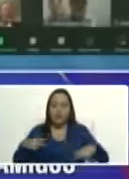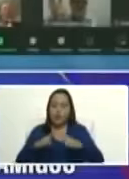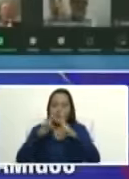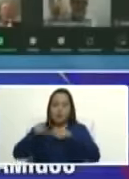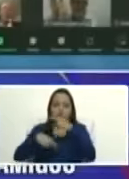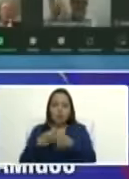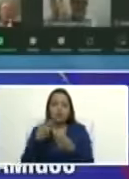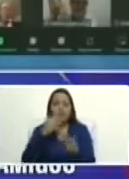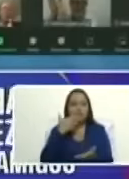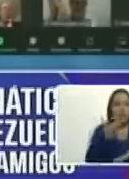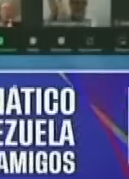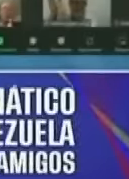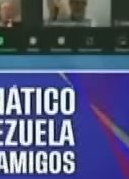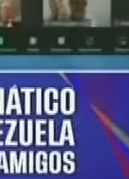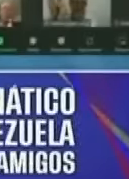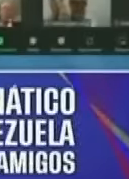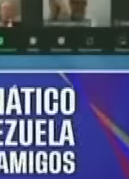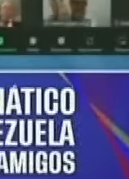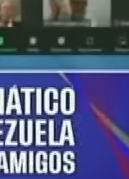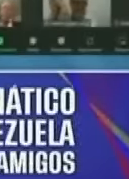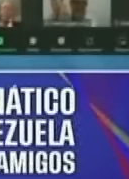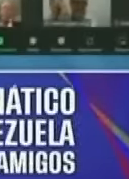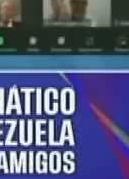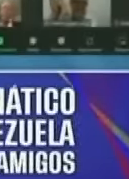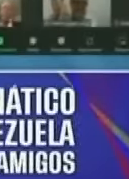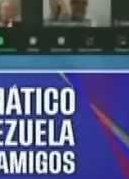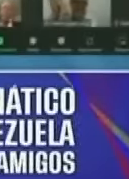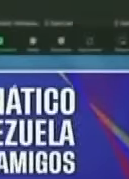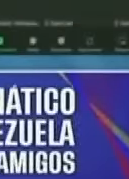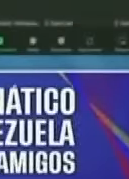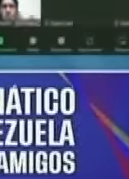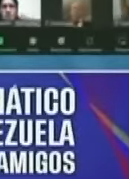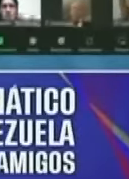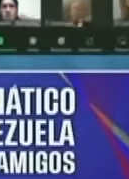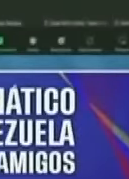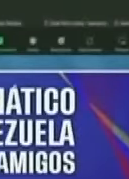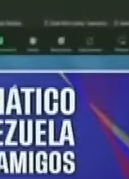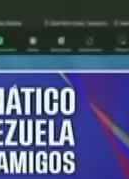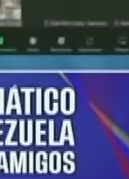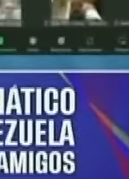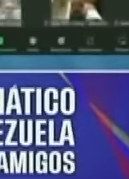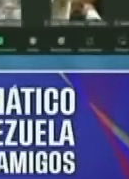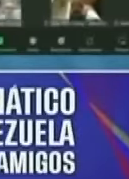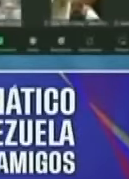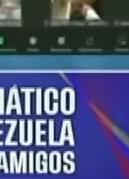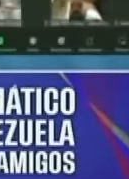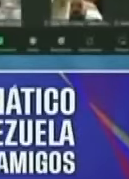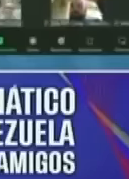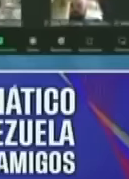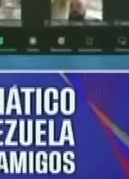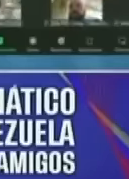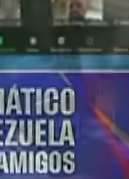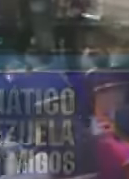Muchas gracias. ¡Que viva Venezuela! ¡Que viva la paz! Gracias, muchas